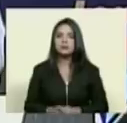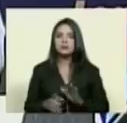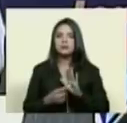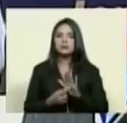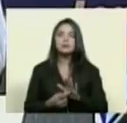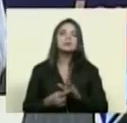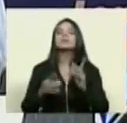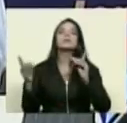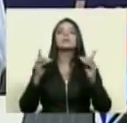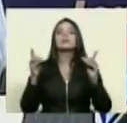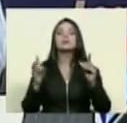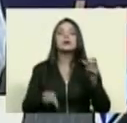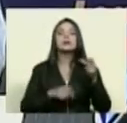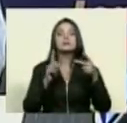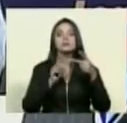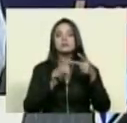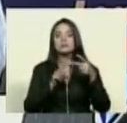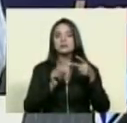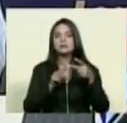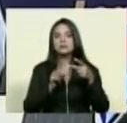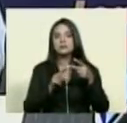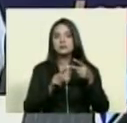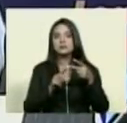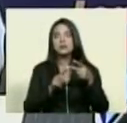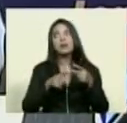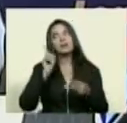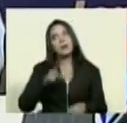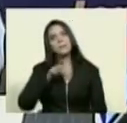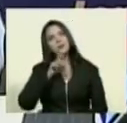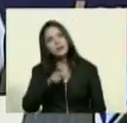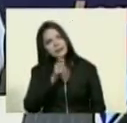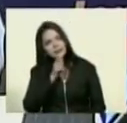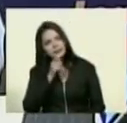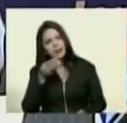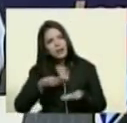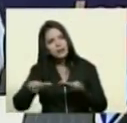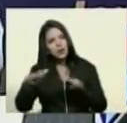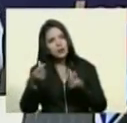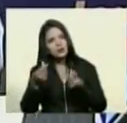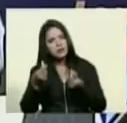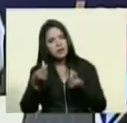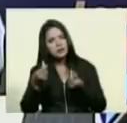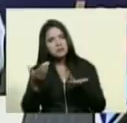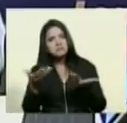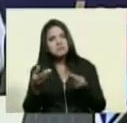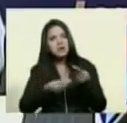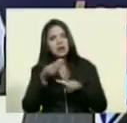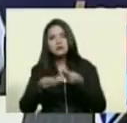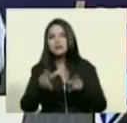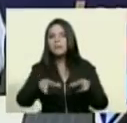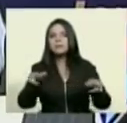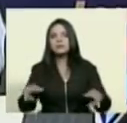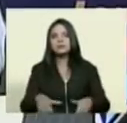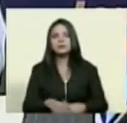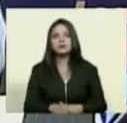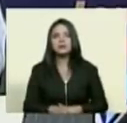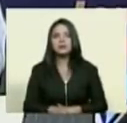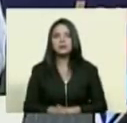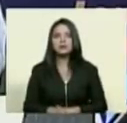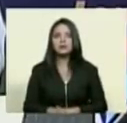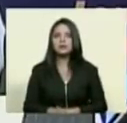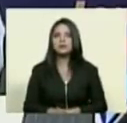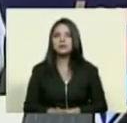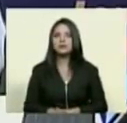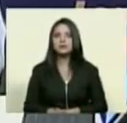diálogo. Y en segundo lugar, hay que preguntarse a quién le dieron esos reales y qué hizo esa persona con esos reales. O